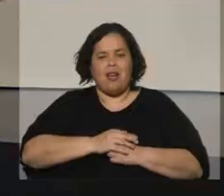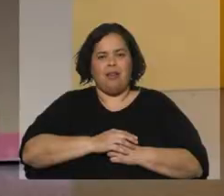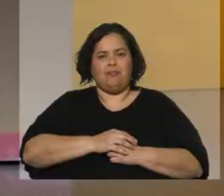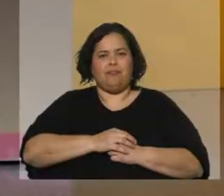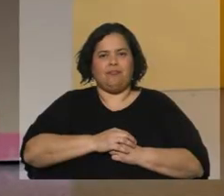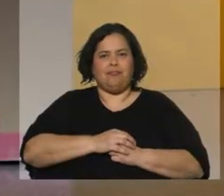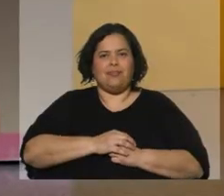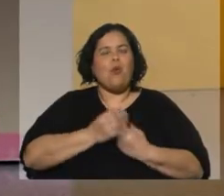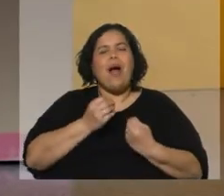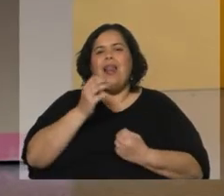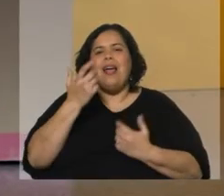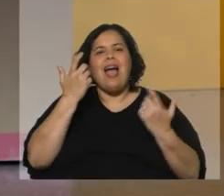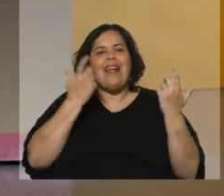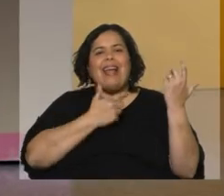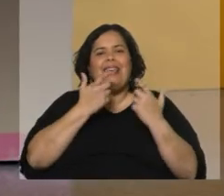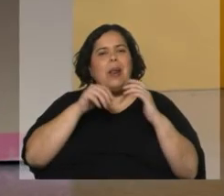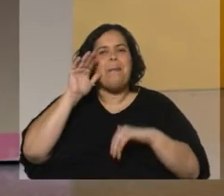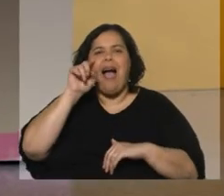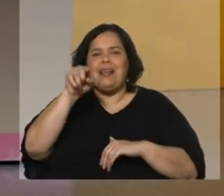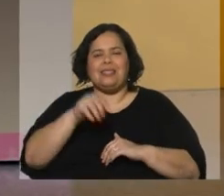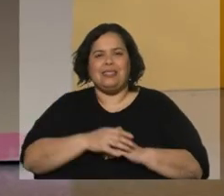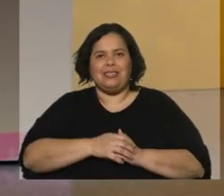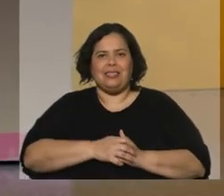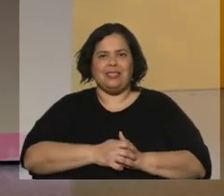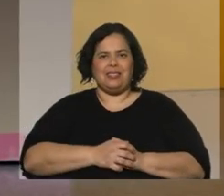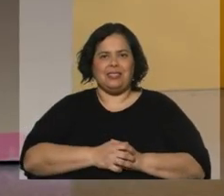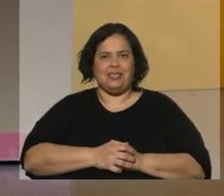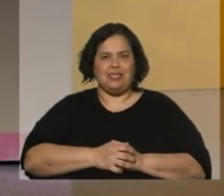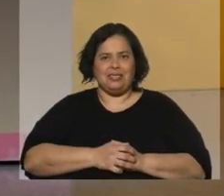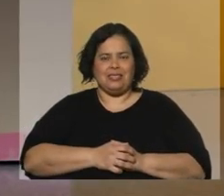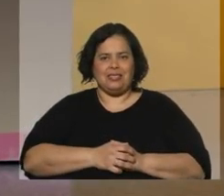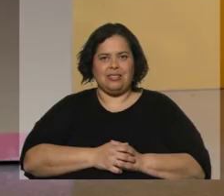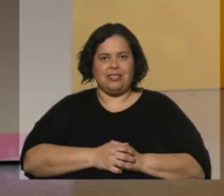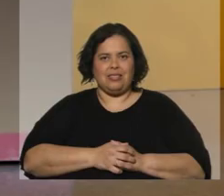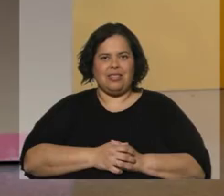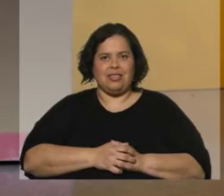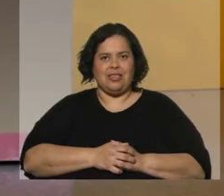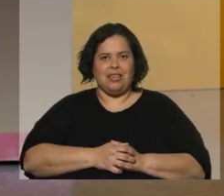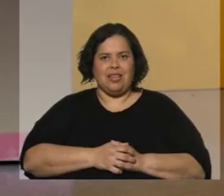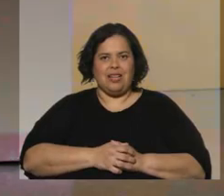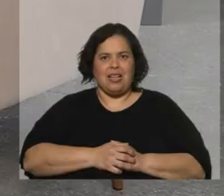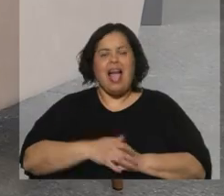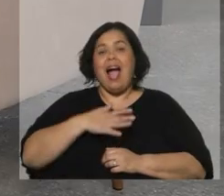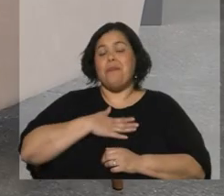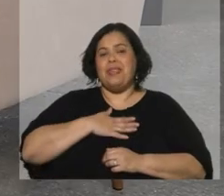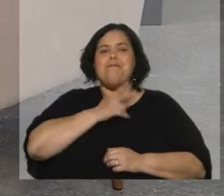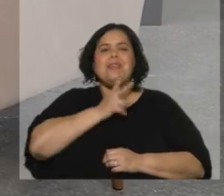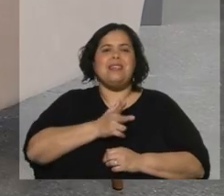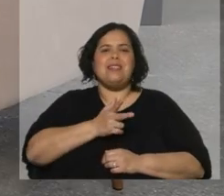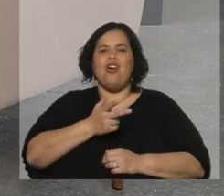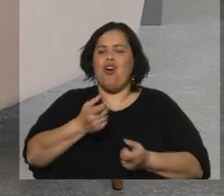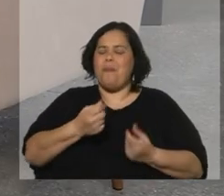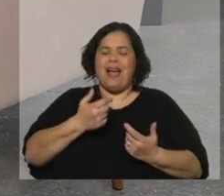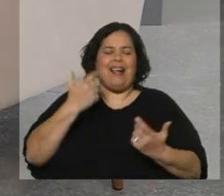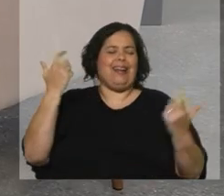no Ah que te diga el femenino o el masculino sí que te digan hombres masculino mi hijo Ah sí